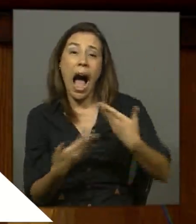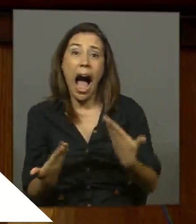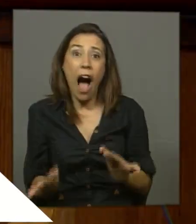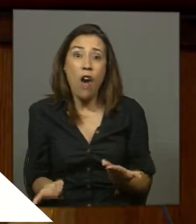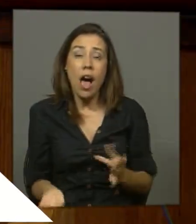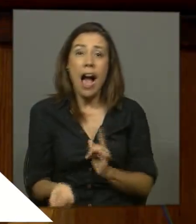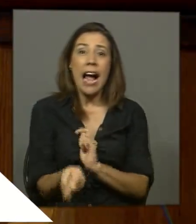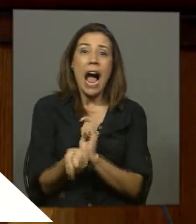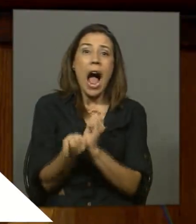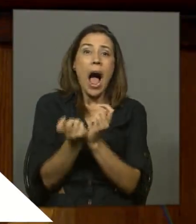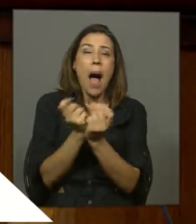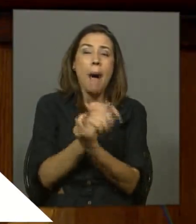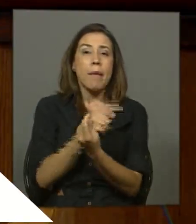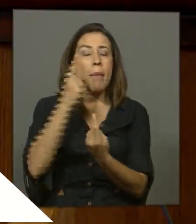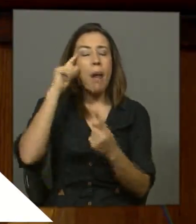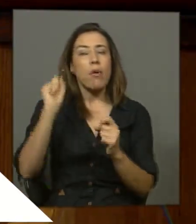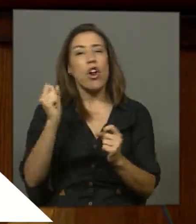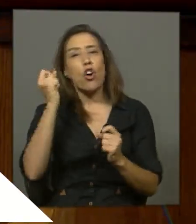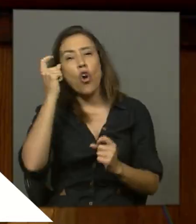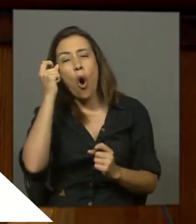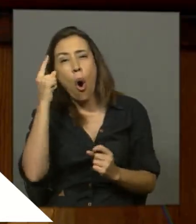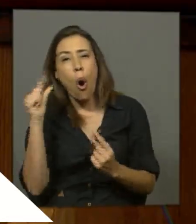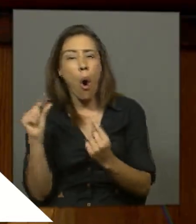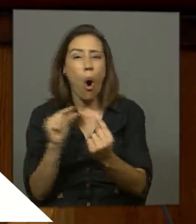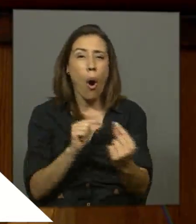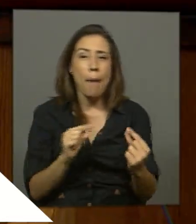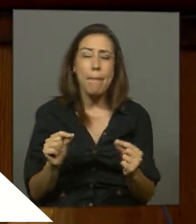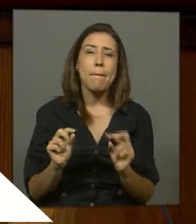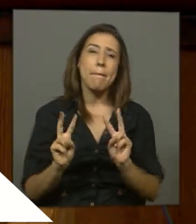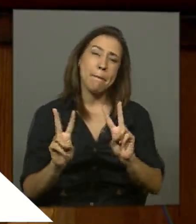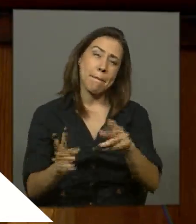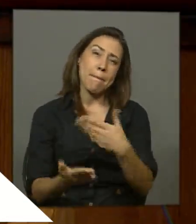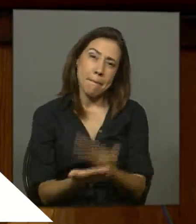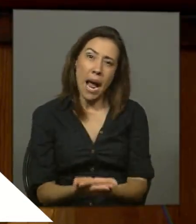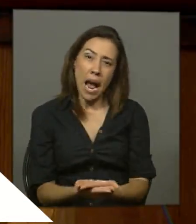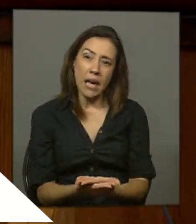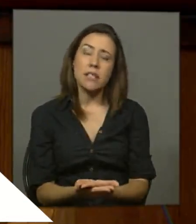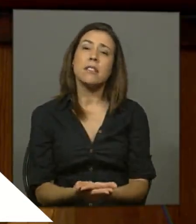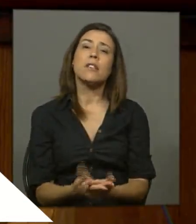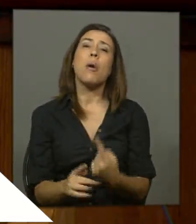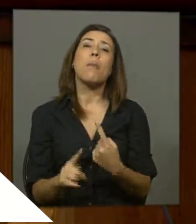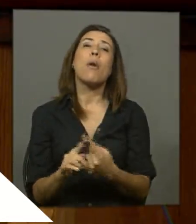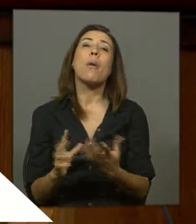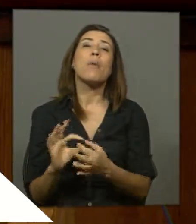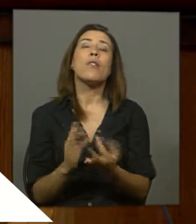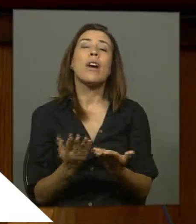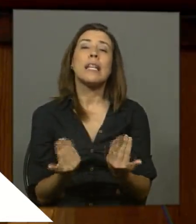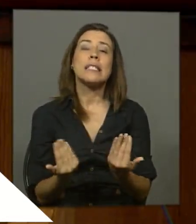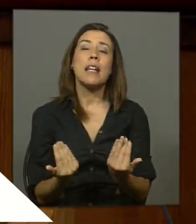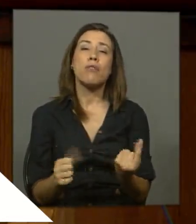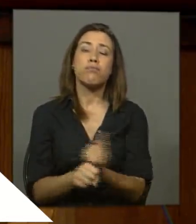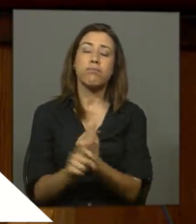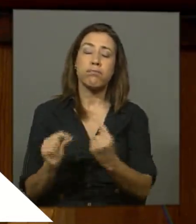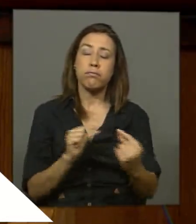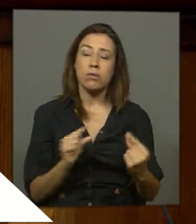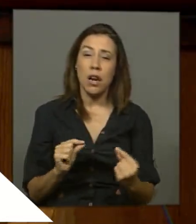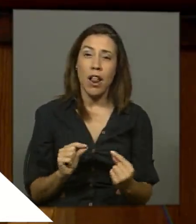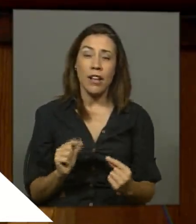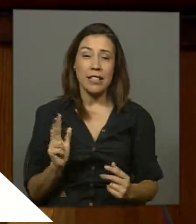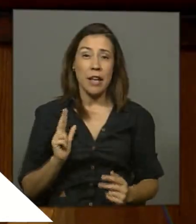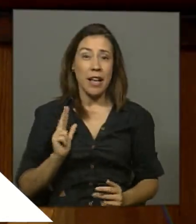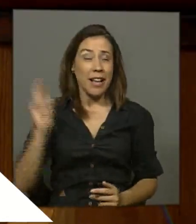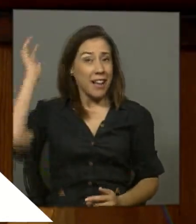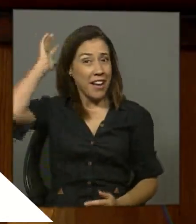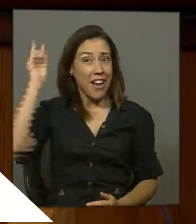cambiado para entenderse entenderse en paz en base al diálogo monseñor decía esta región